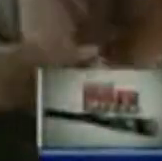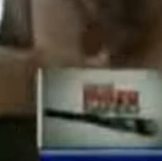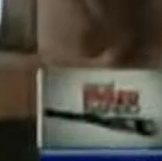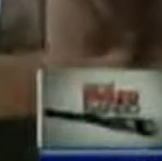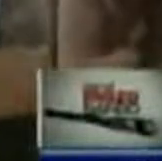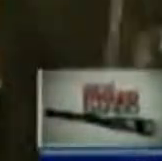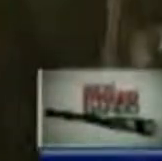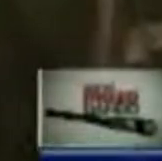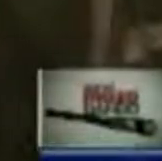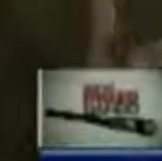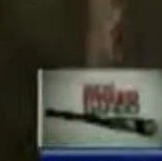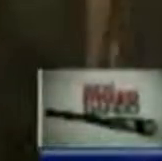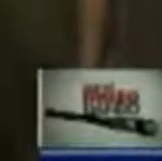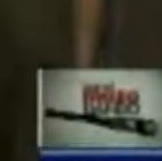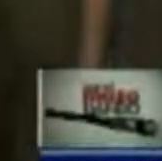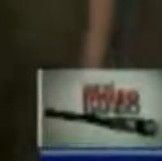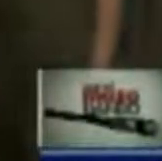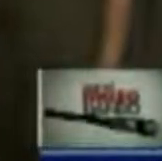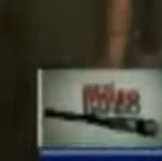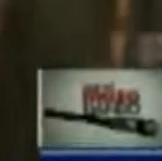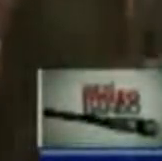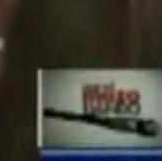Muchísimas gracias